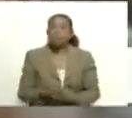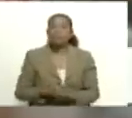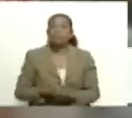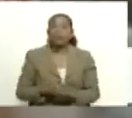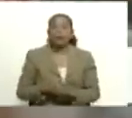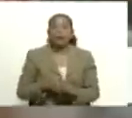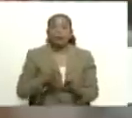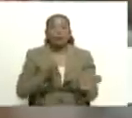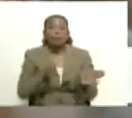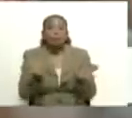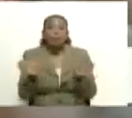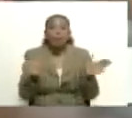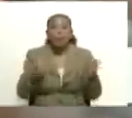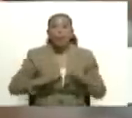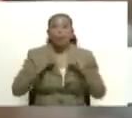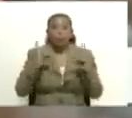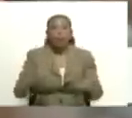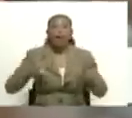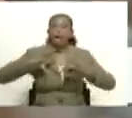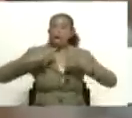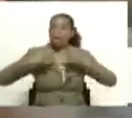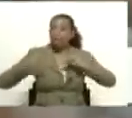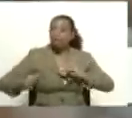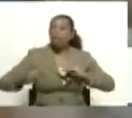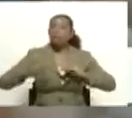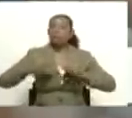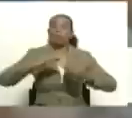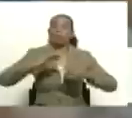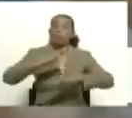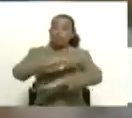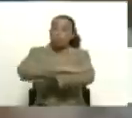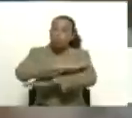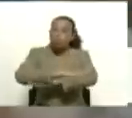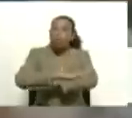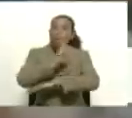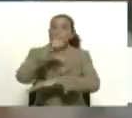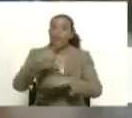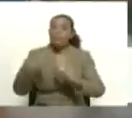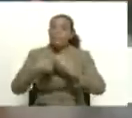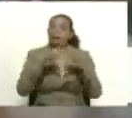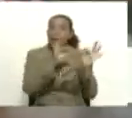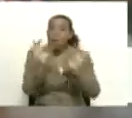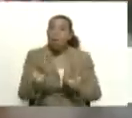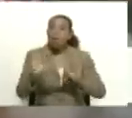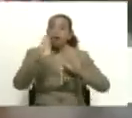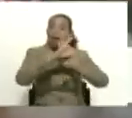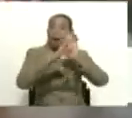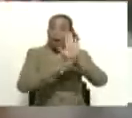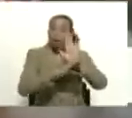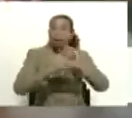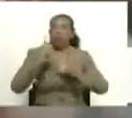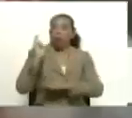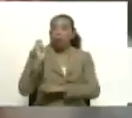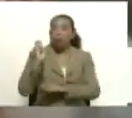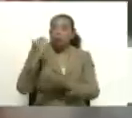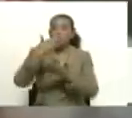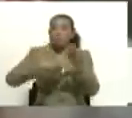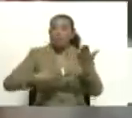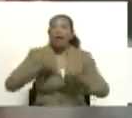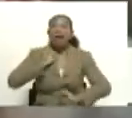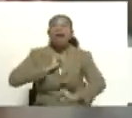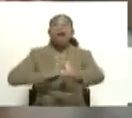en el camino de la moderación, pero también el camino constitucional. Nosotros reiteramos el